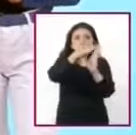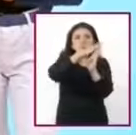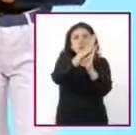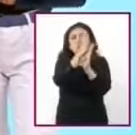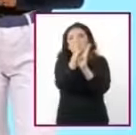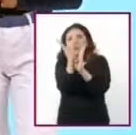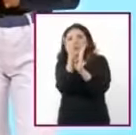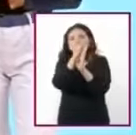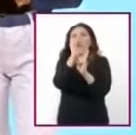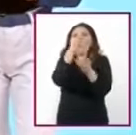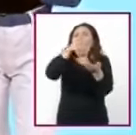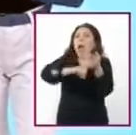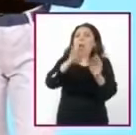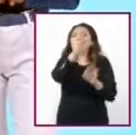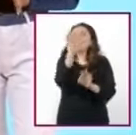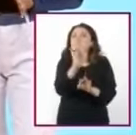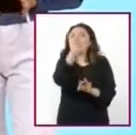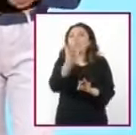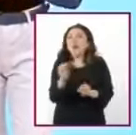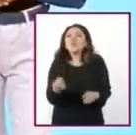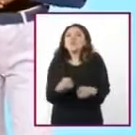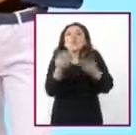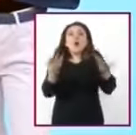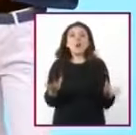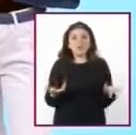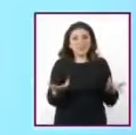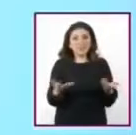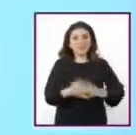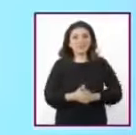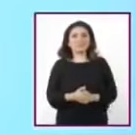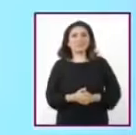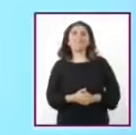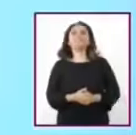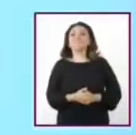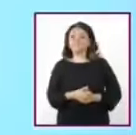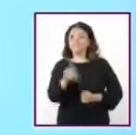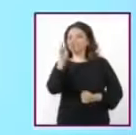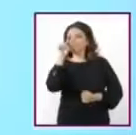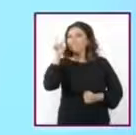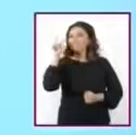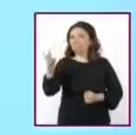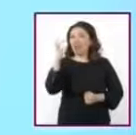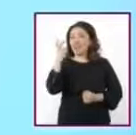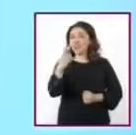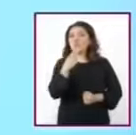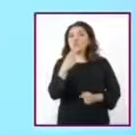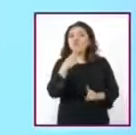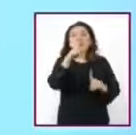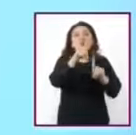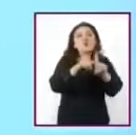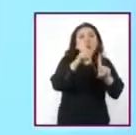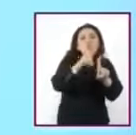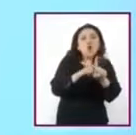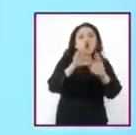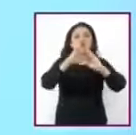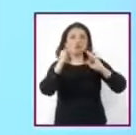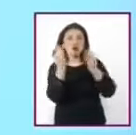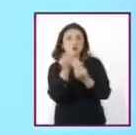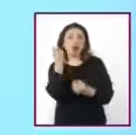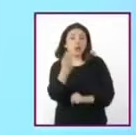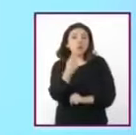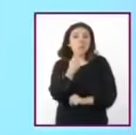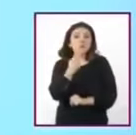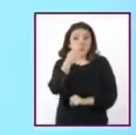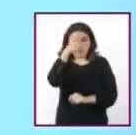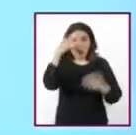los porcentajes que equivalen a la cantidad de datos graficados. Como pudieron ver, el uso de colores o texturas es muy